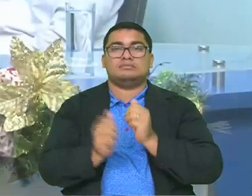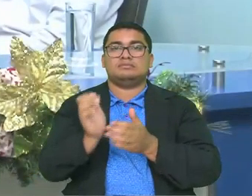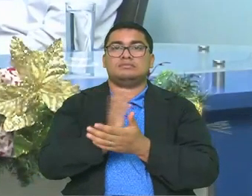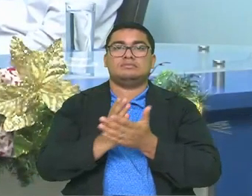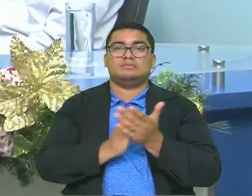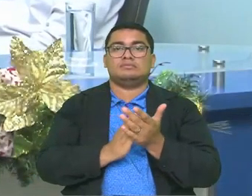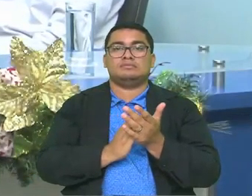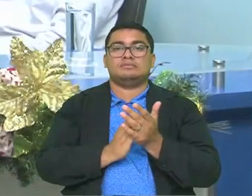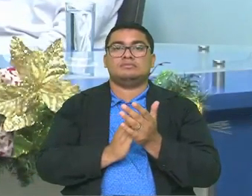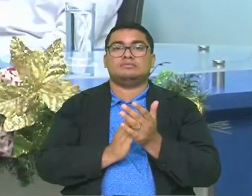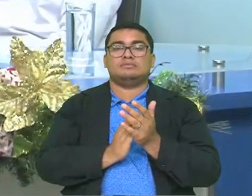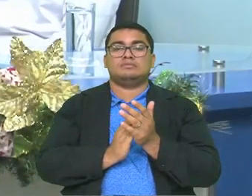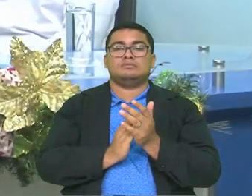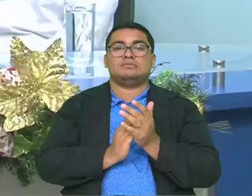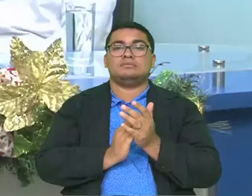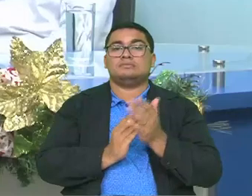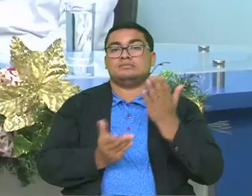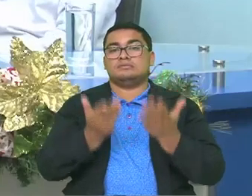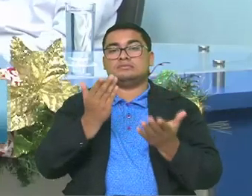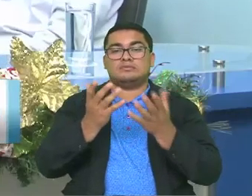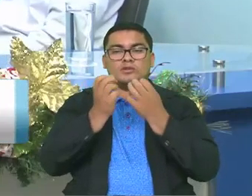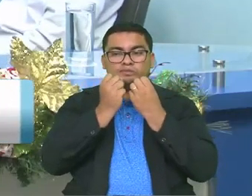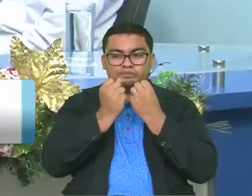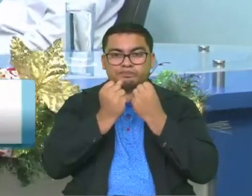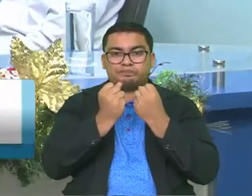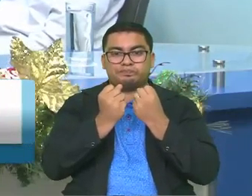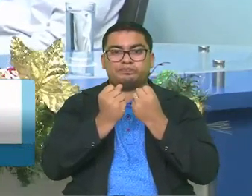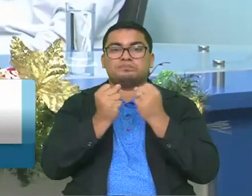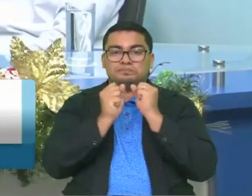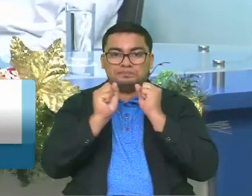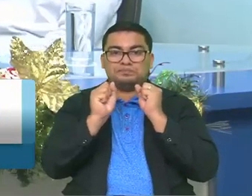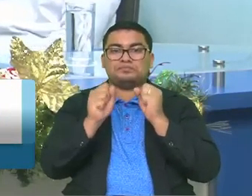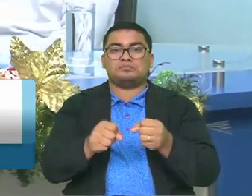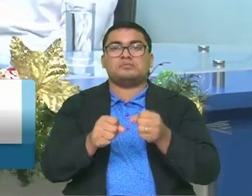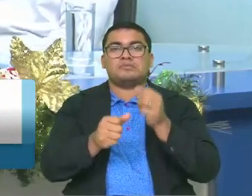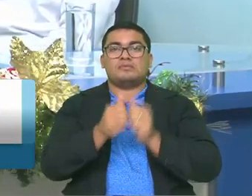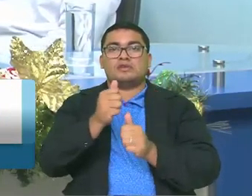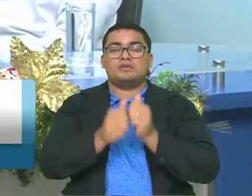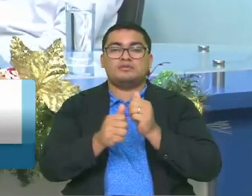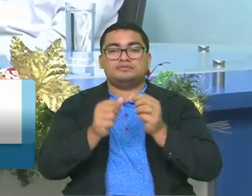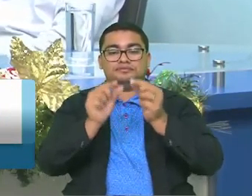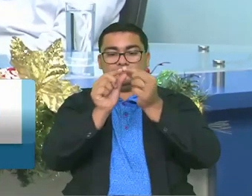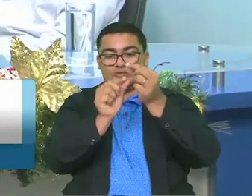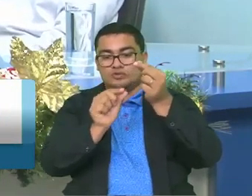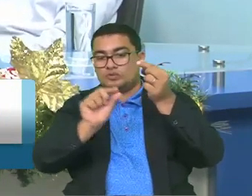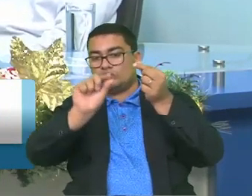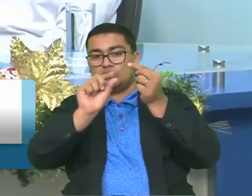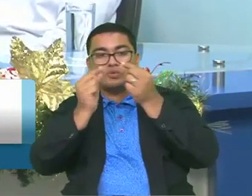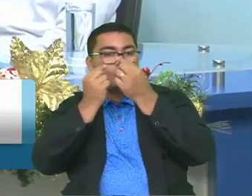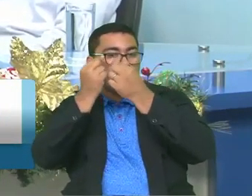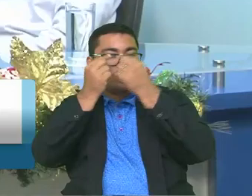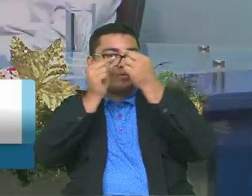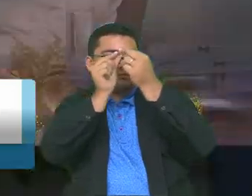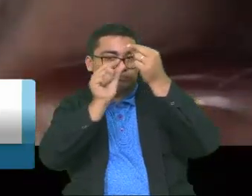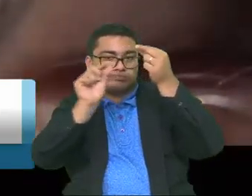necesitamos descartar de que no hayan otras patologías asociadas, como alguna tumoración o alguna